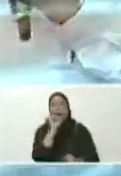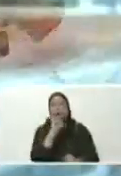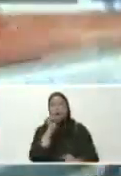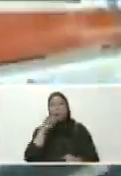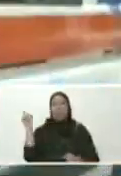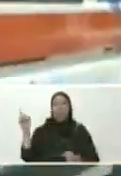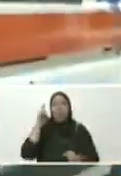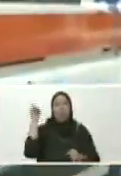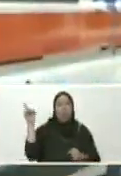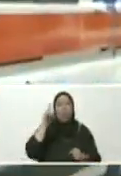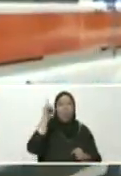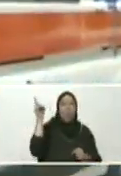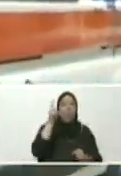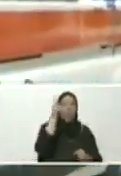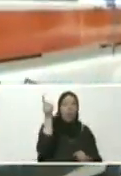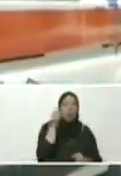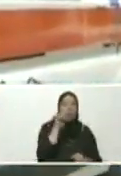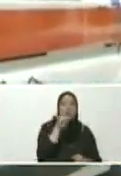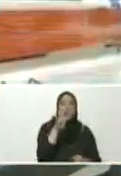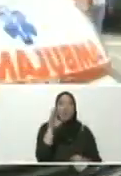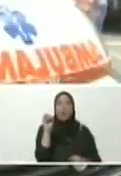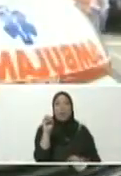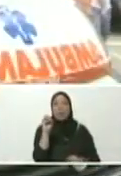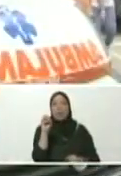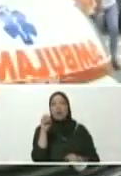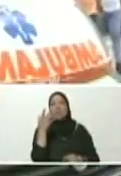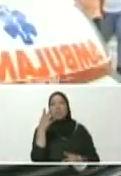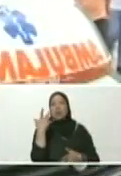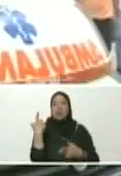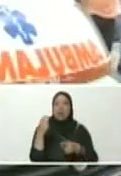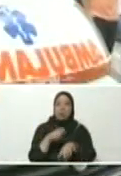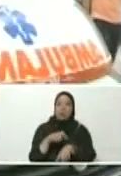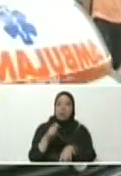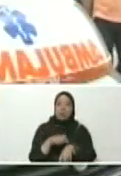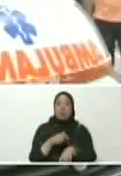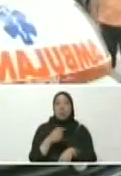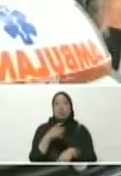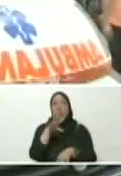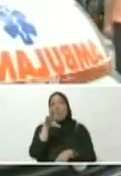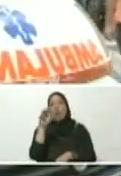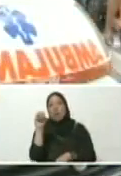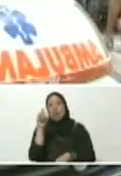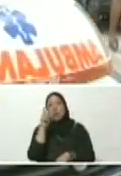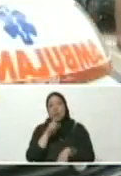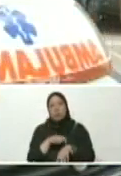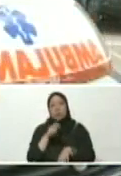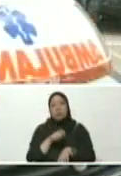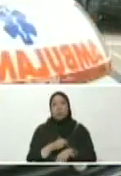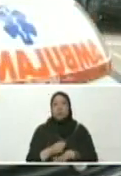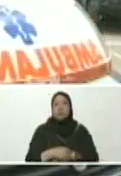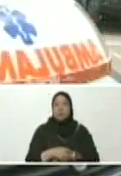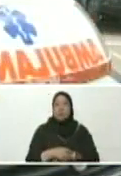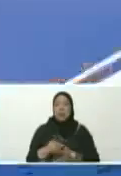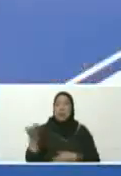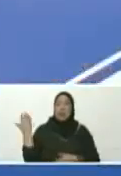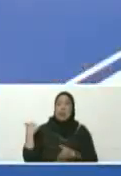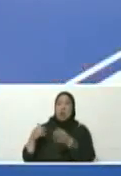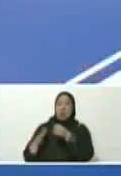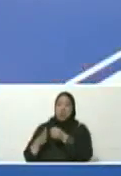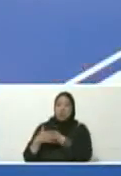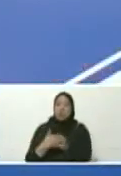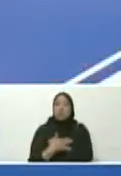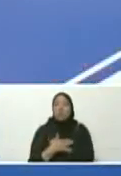ambulancias estamos activando hasta ahora? 40, presidente. 40 son ambulancias. 40 ambulancias. 40 ambulancias, la tenían por ahí encaletadas.